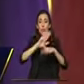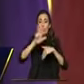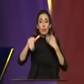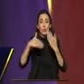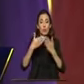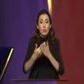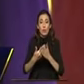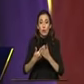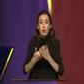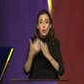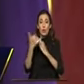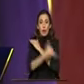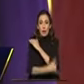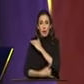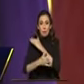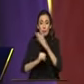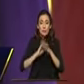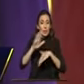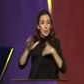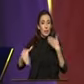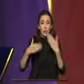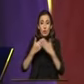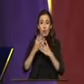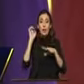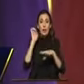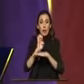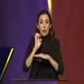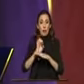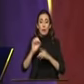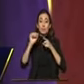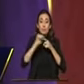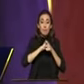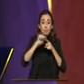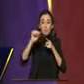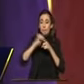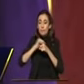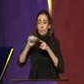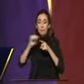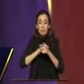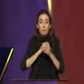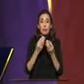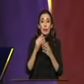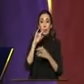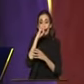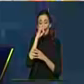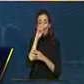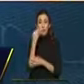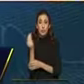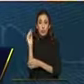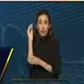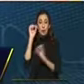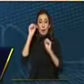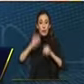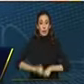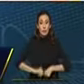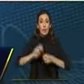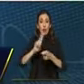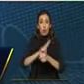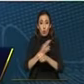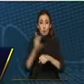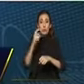país, en toda la patria, para que nuestros niños y jóvenes practiquen deporte y hagan uso sano de su tiempo